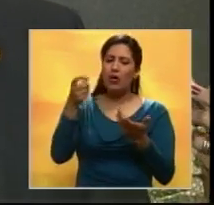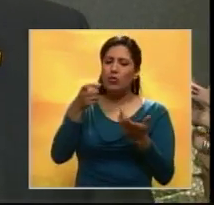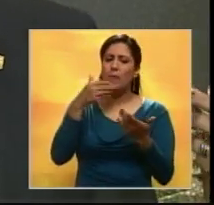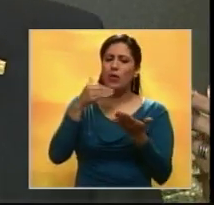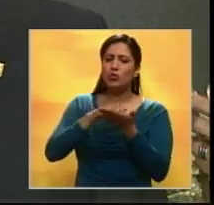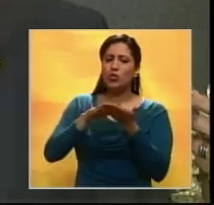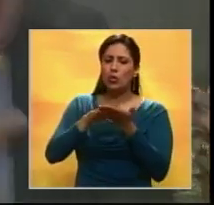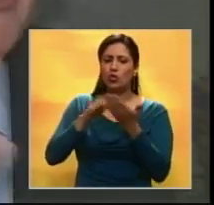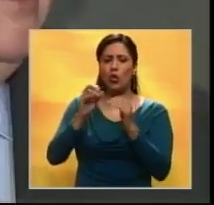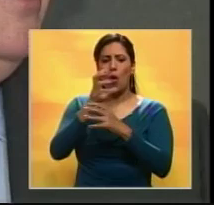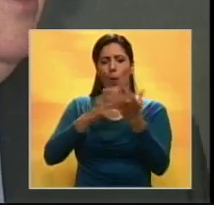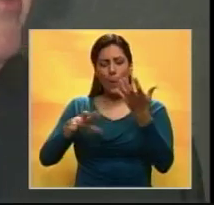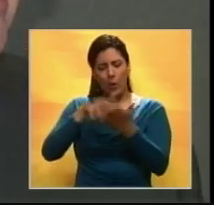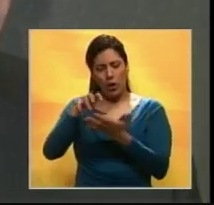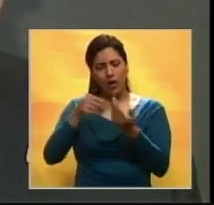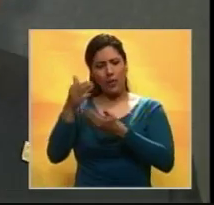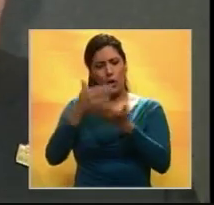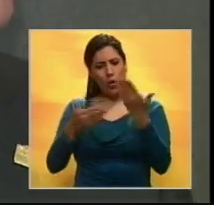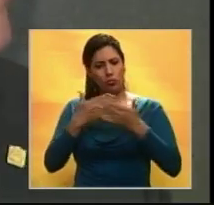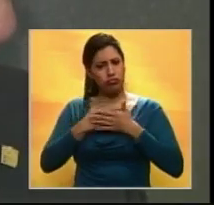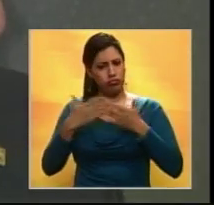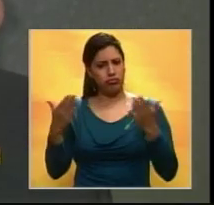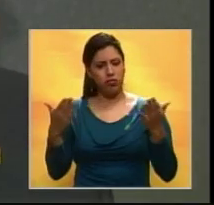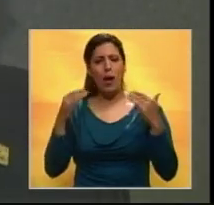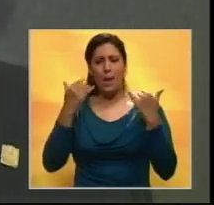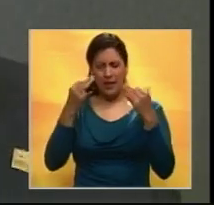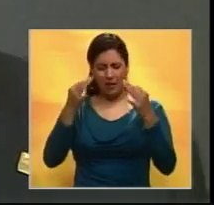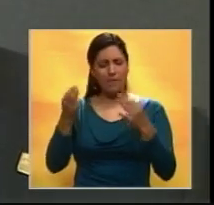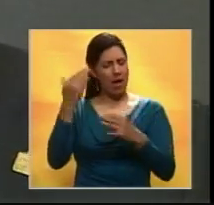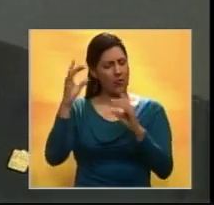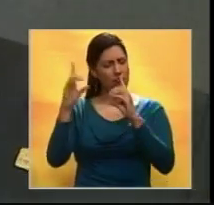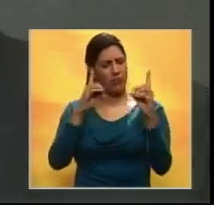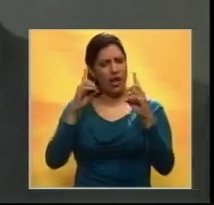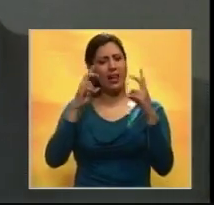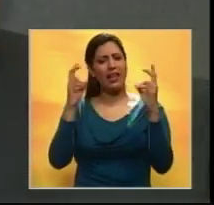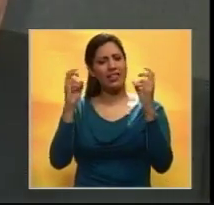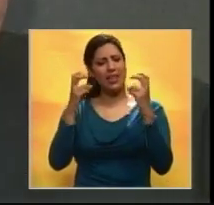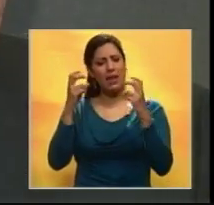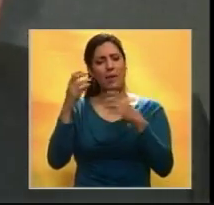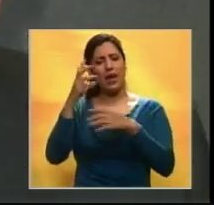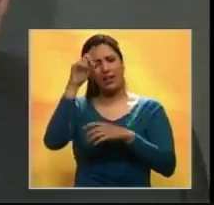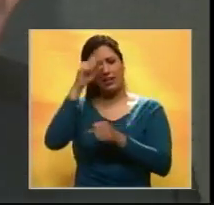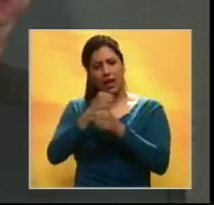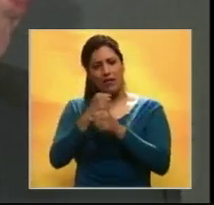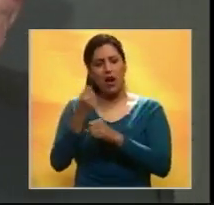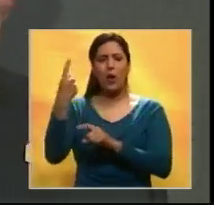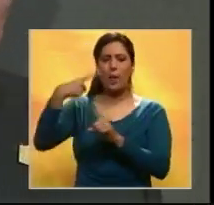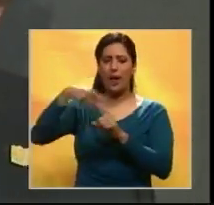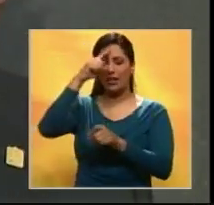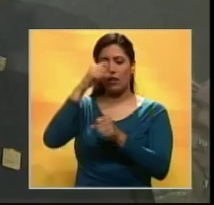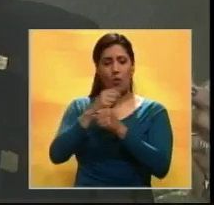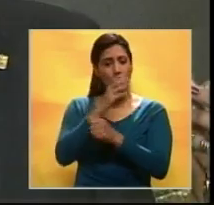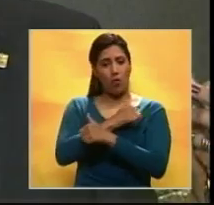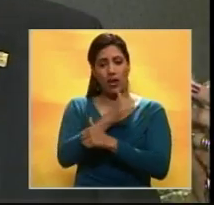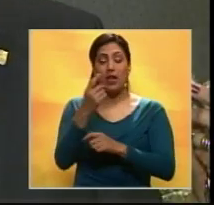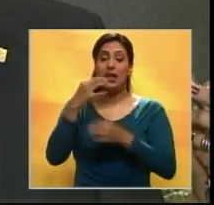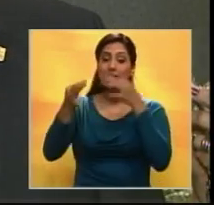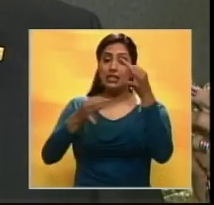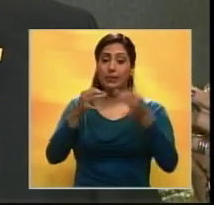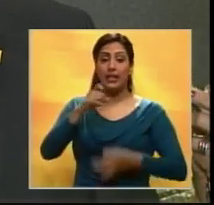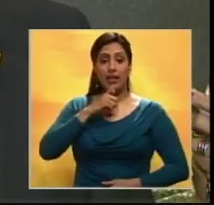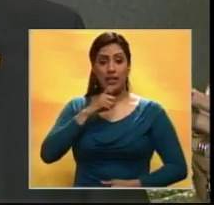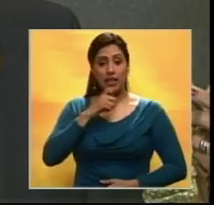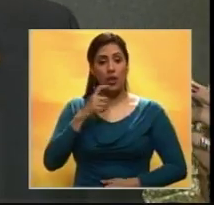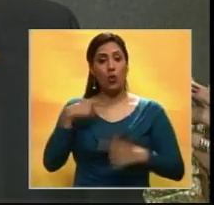económicos concretos. Agregó que están en disposición de ir al diálogo para discutir materias de índole laboral y de inamovilidad. Las declaraciones se las